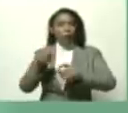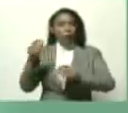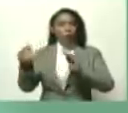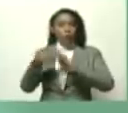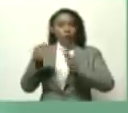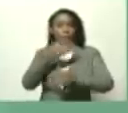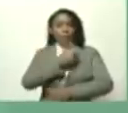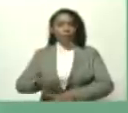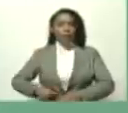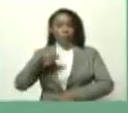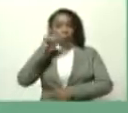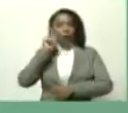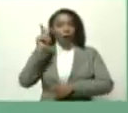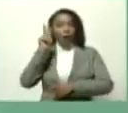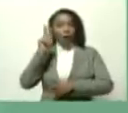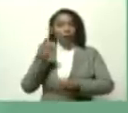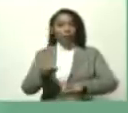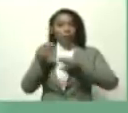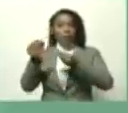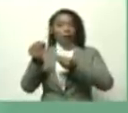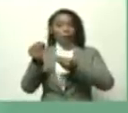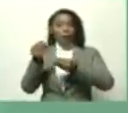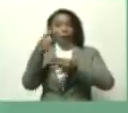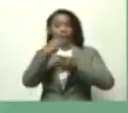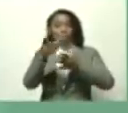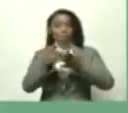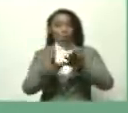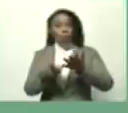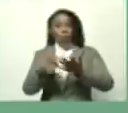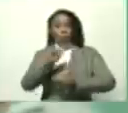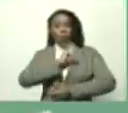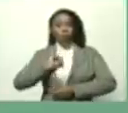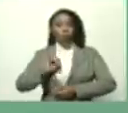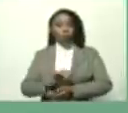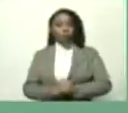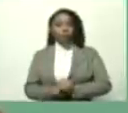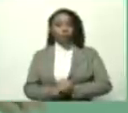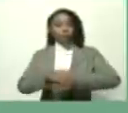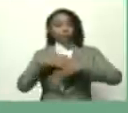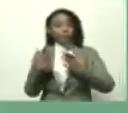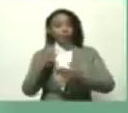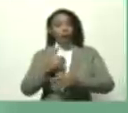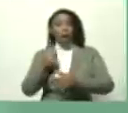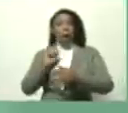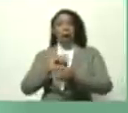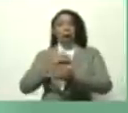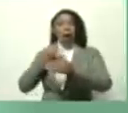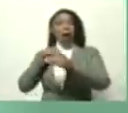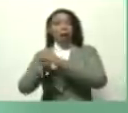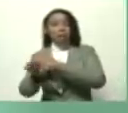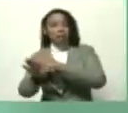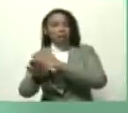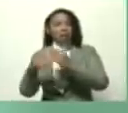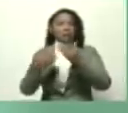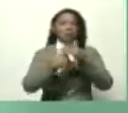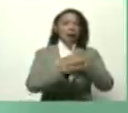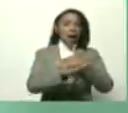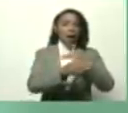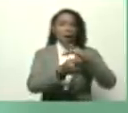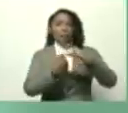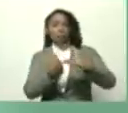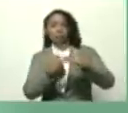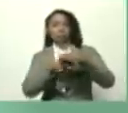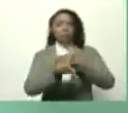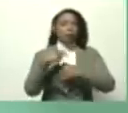presidente Maduro, de que él era el que les proporcionaba los documentos de identidad. Así que entraba, salía, traía